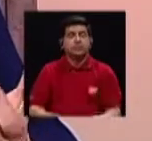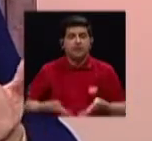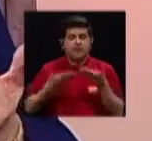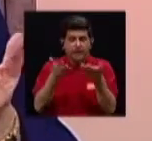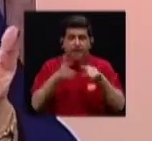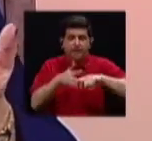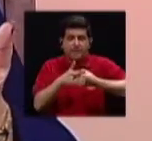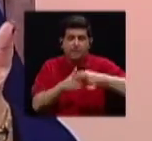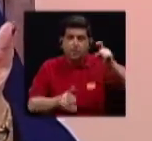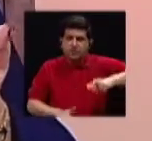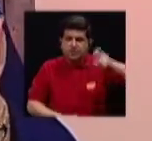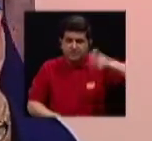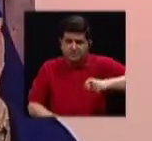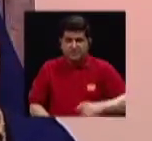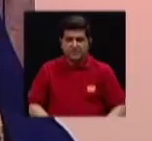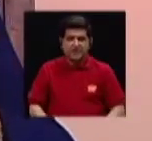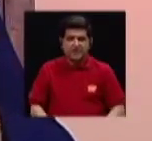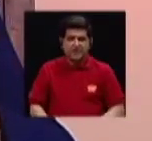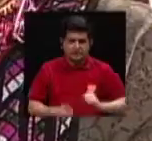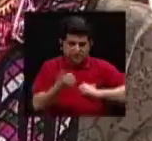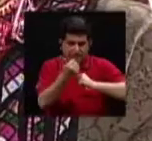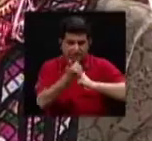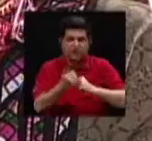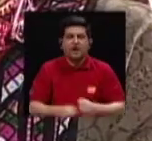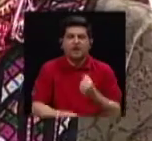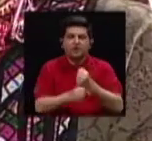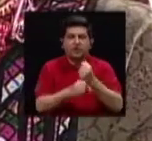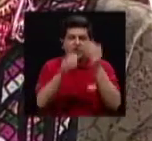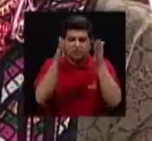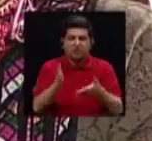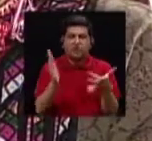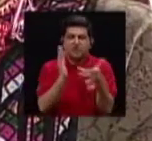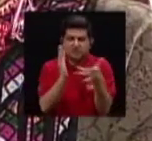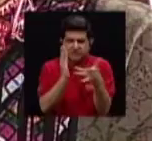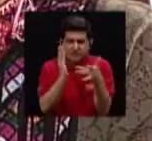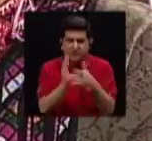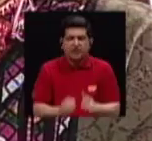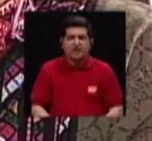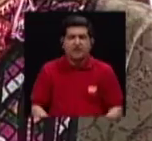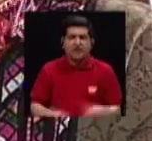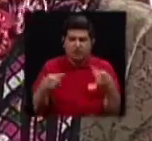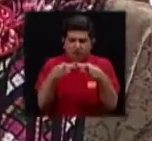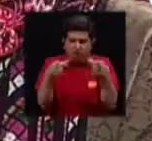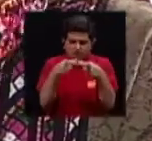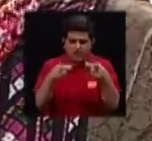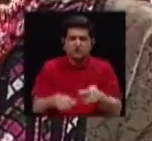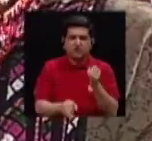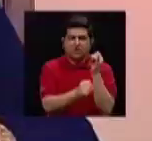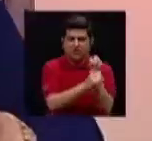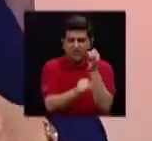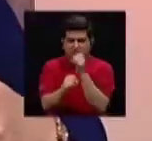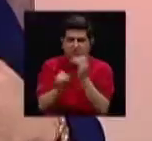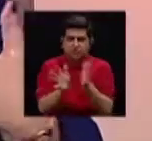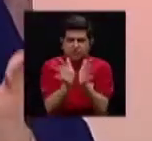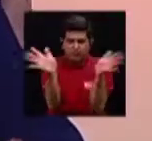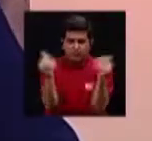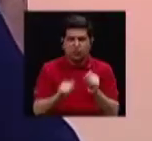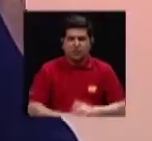herramientas necesarias de reforzar personal, de tecnología, de interconectividad con instituciones públicas.